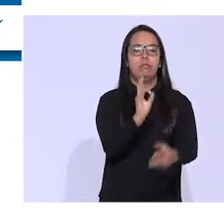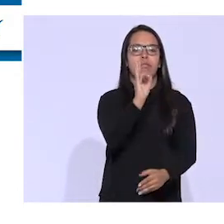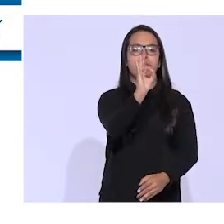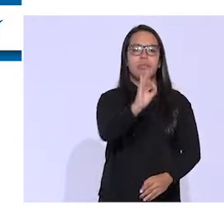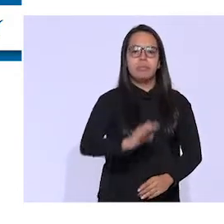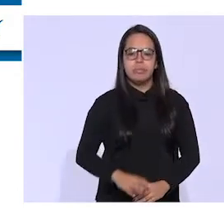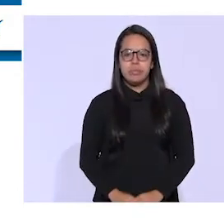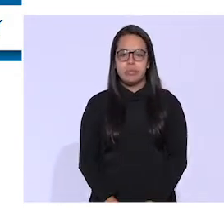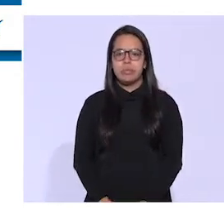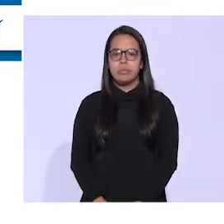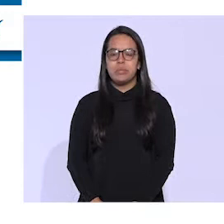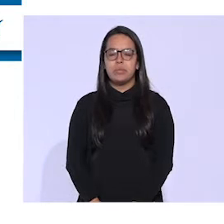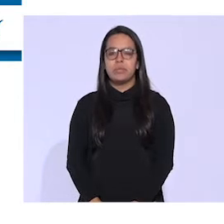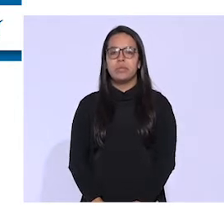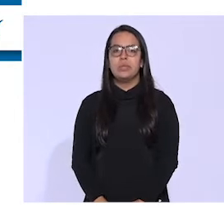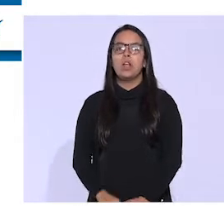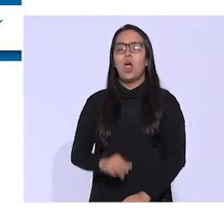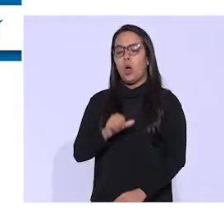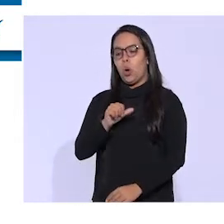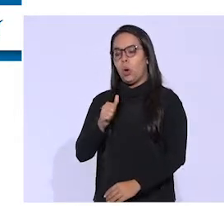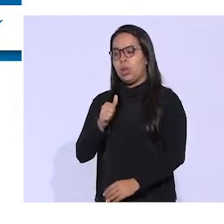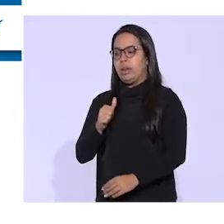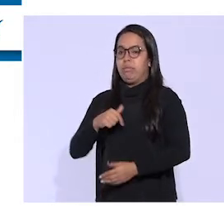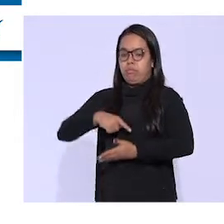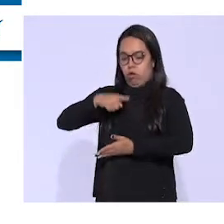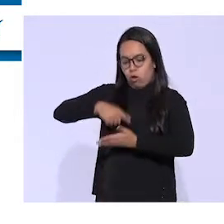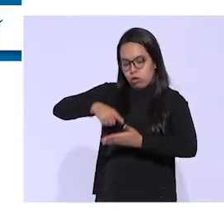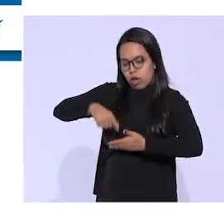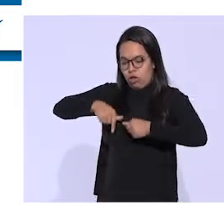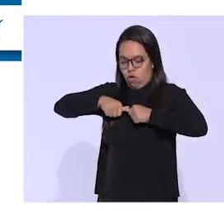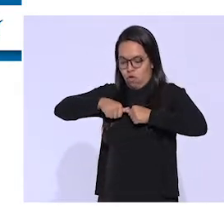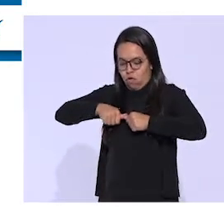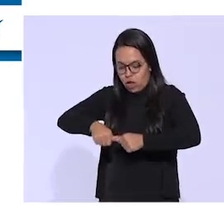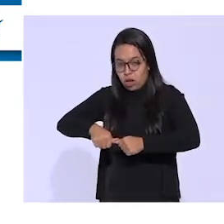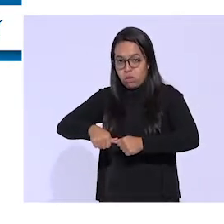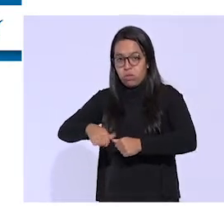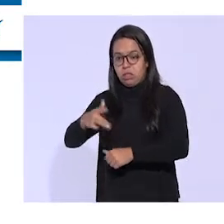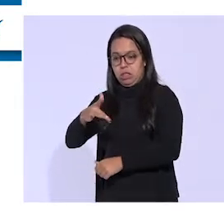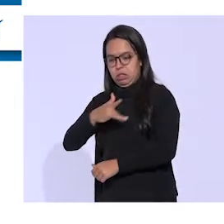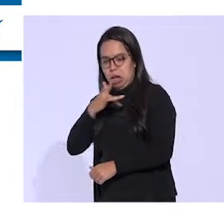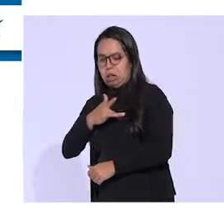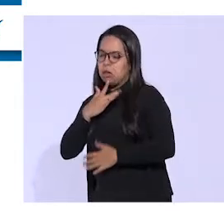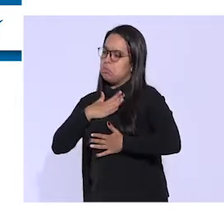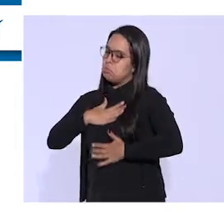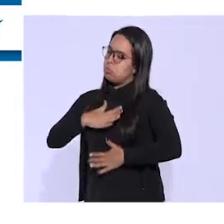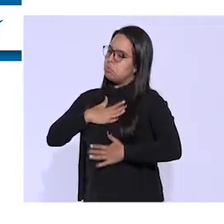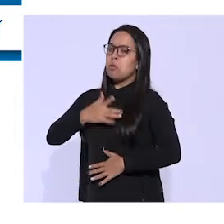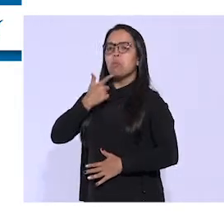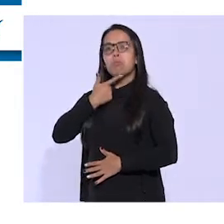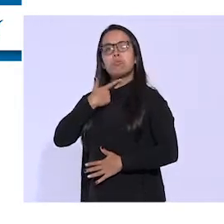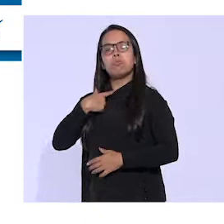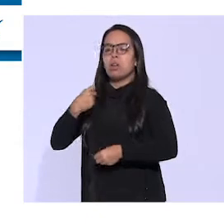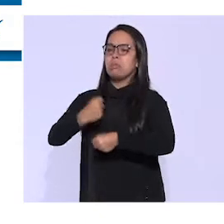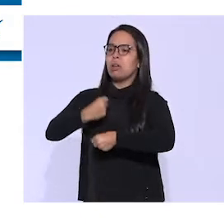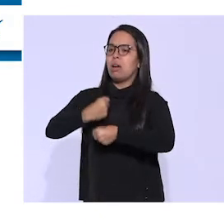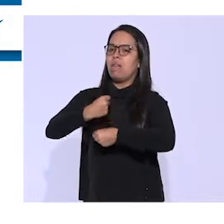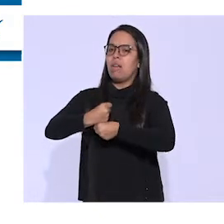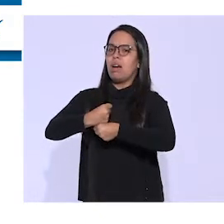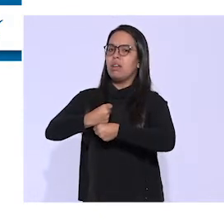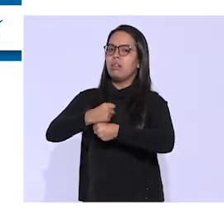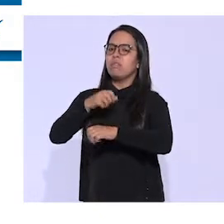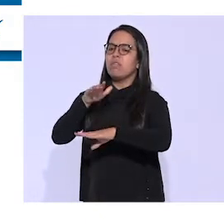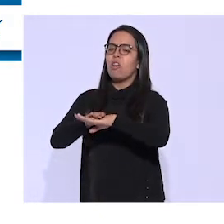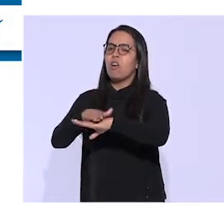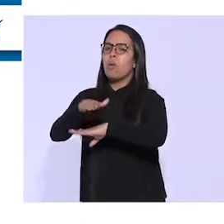Y la estabilidad del profesorado y su nivel de satisfacción no garantizan mejores resultados. Sin embargo, lo que sí que está claro